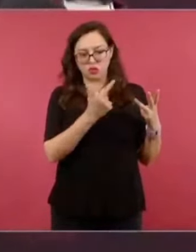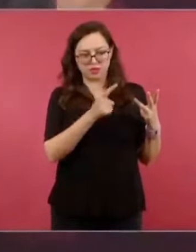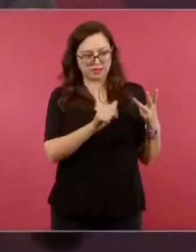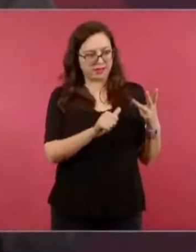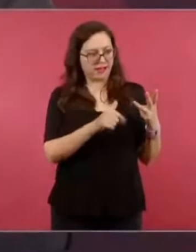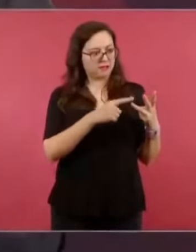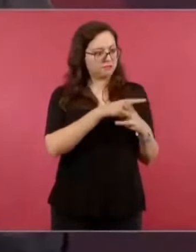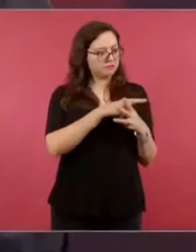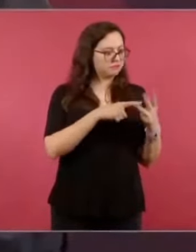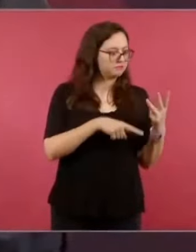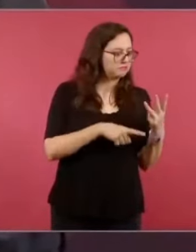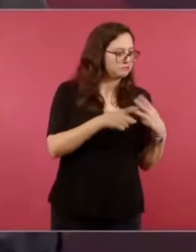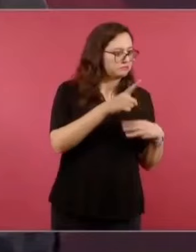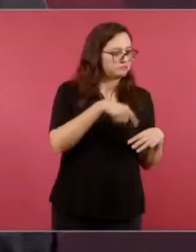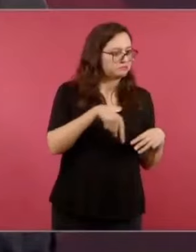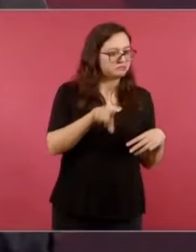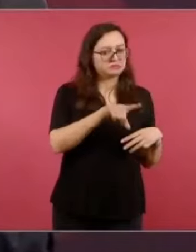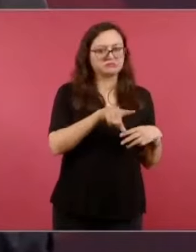Nunca,